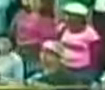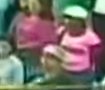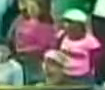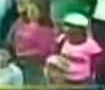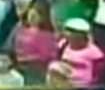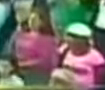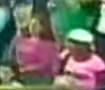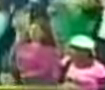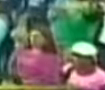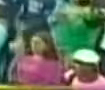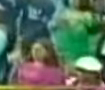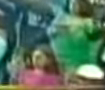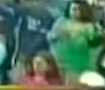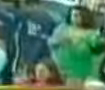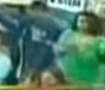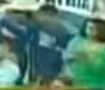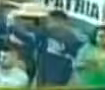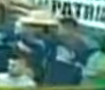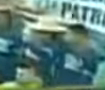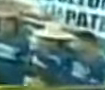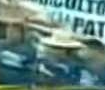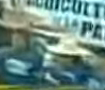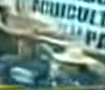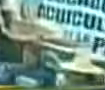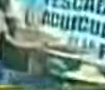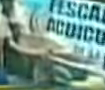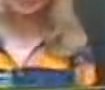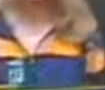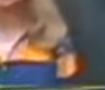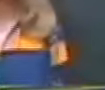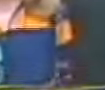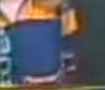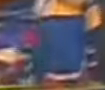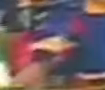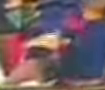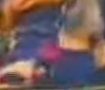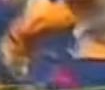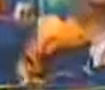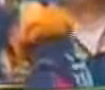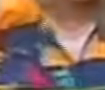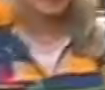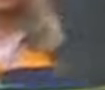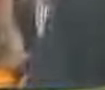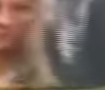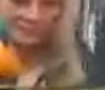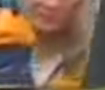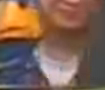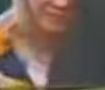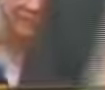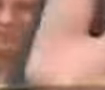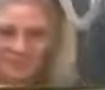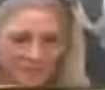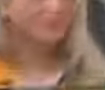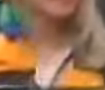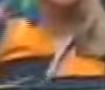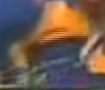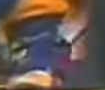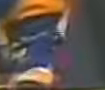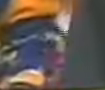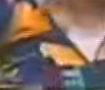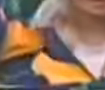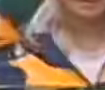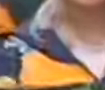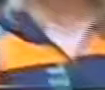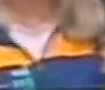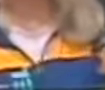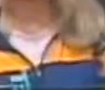visión de proyecto y una bandera, una visión histórica, una visión estratégica que tiene grandes metas